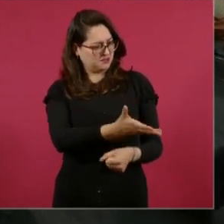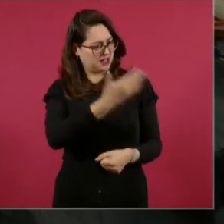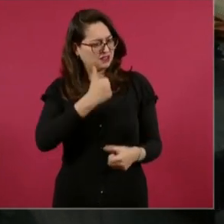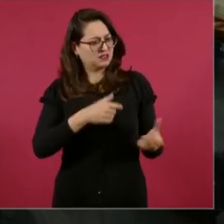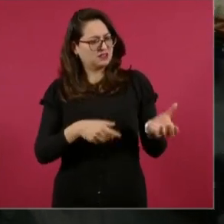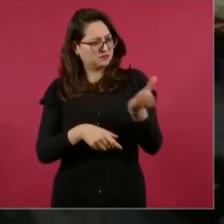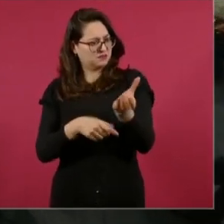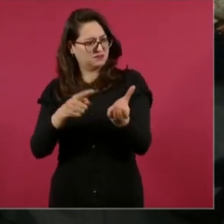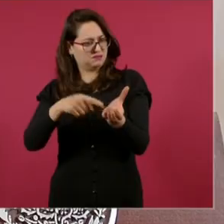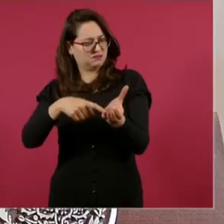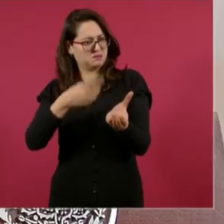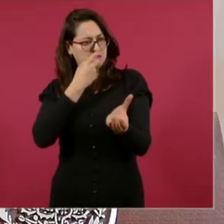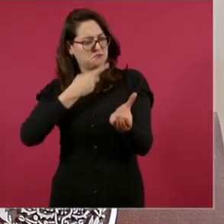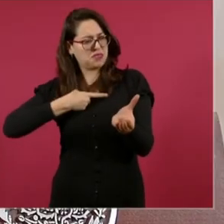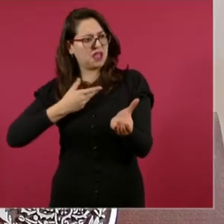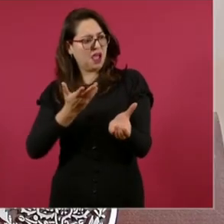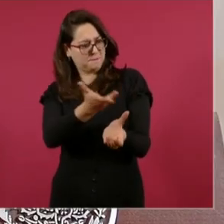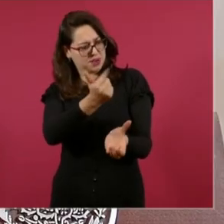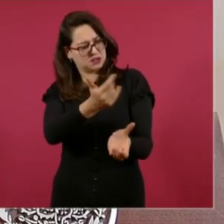en vivo.